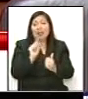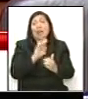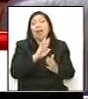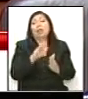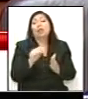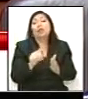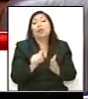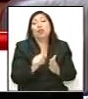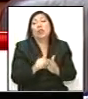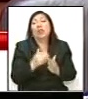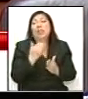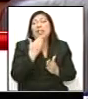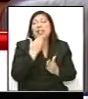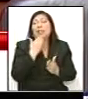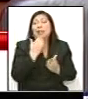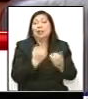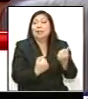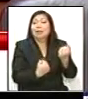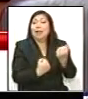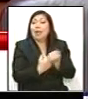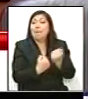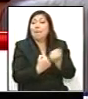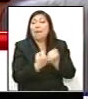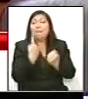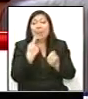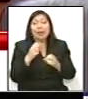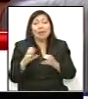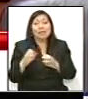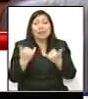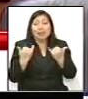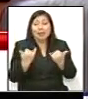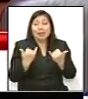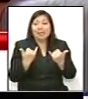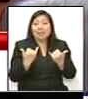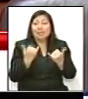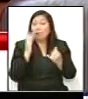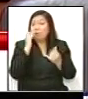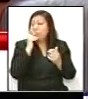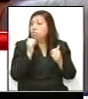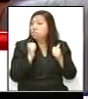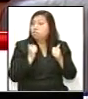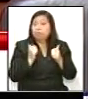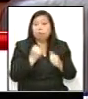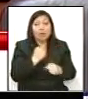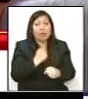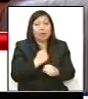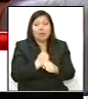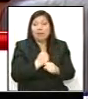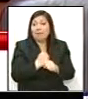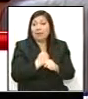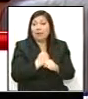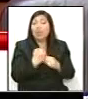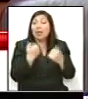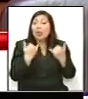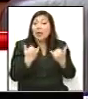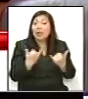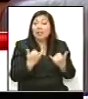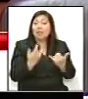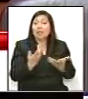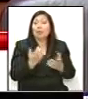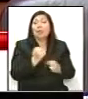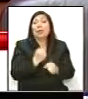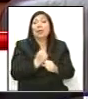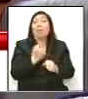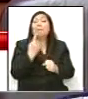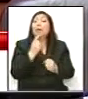todos quienes han colaborado para hacer realidad esta magnífica obra. Esta es una obra